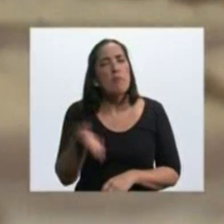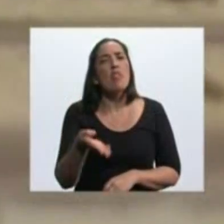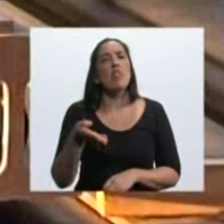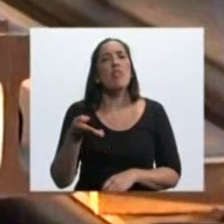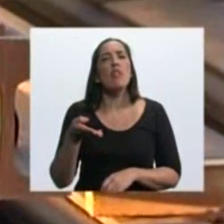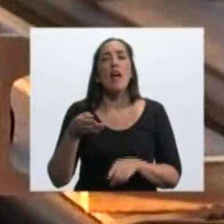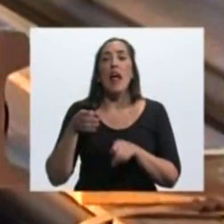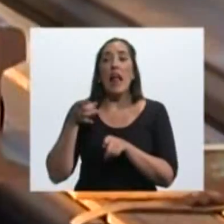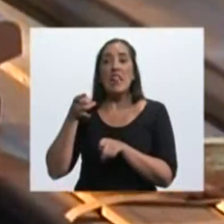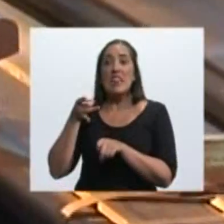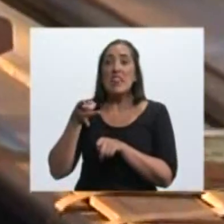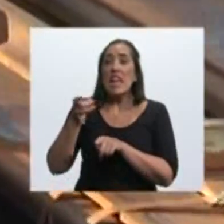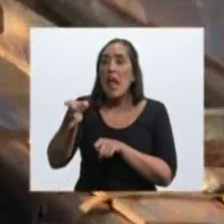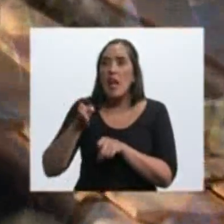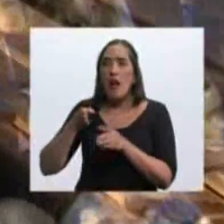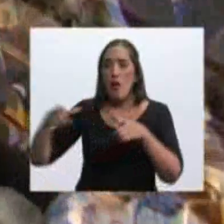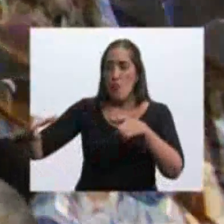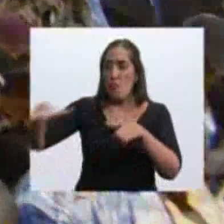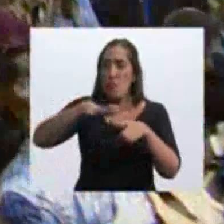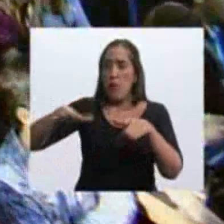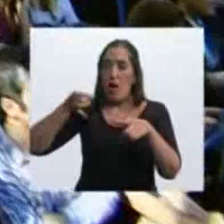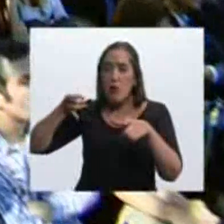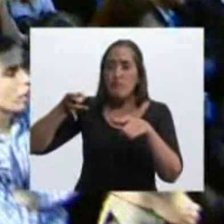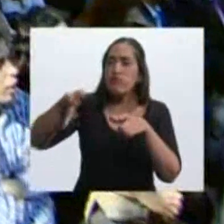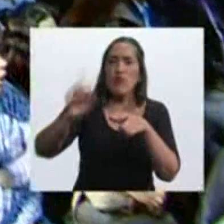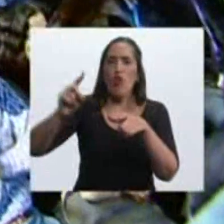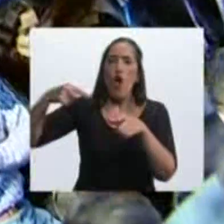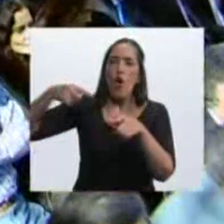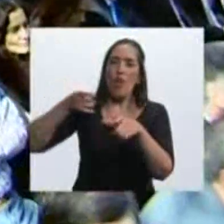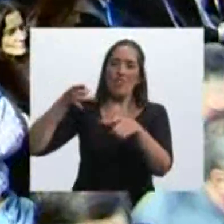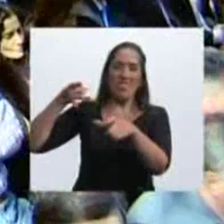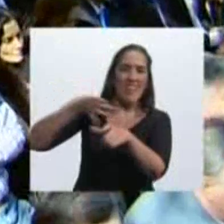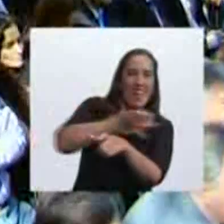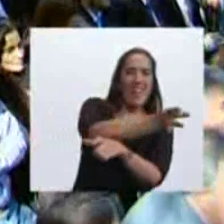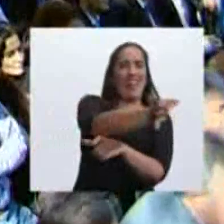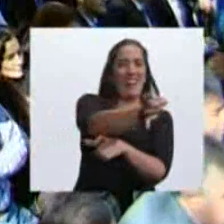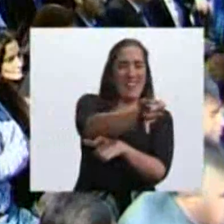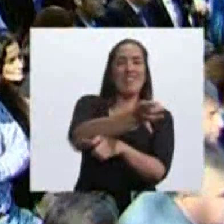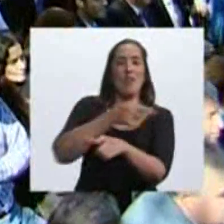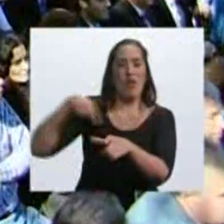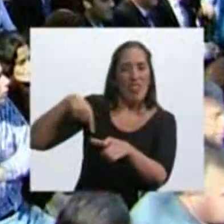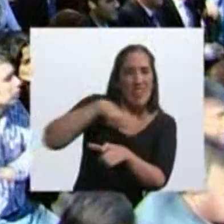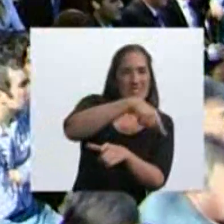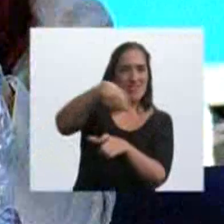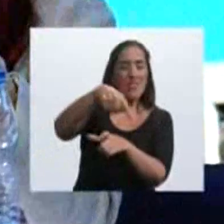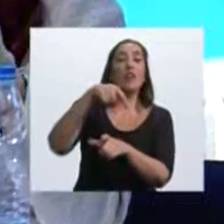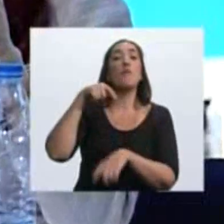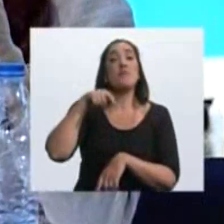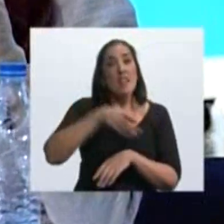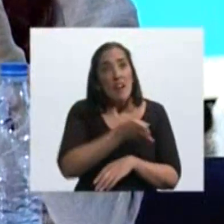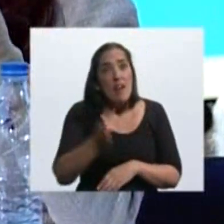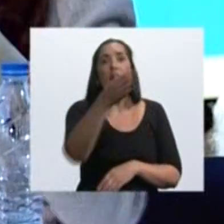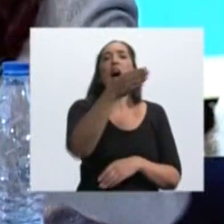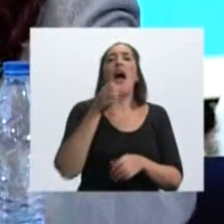hecho un desvío de la vía. Bueno, la hemos hecho y ahí estamos llegando a Mar del Plata, a la estación